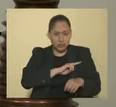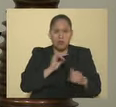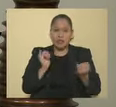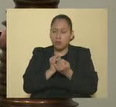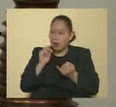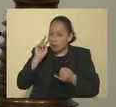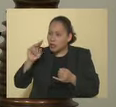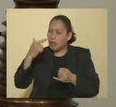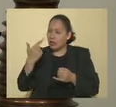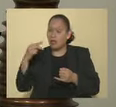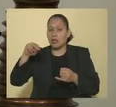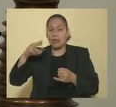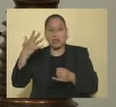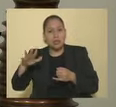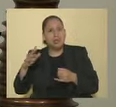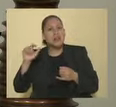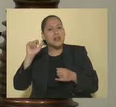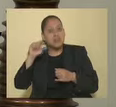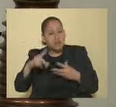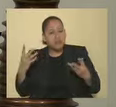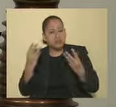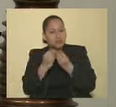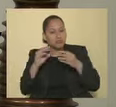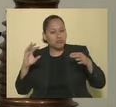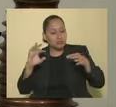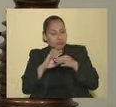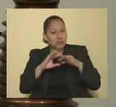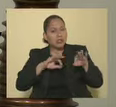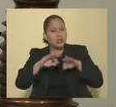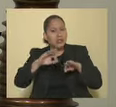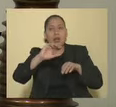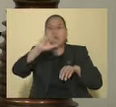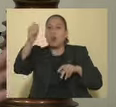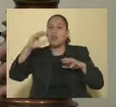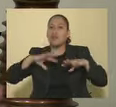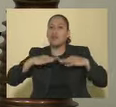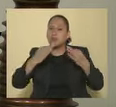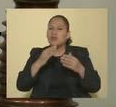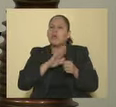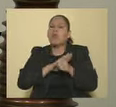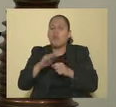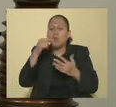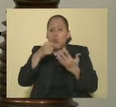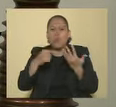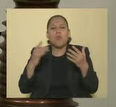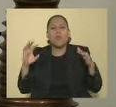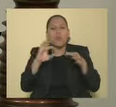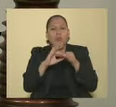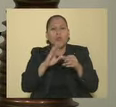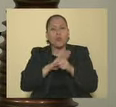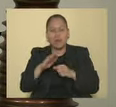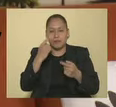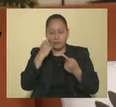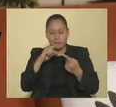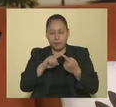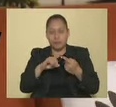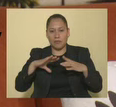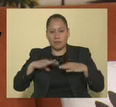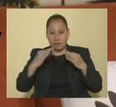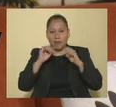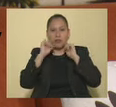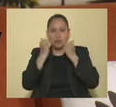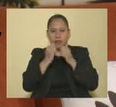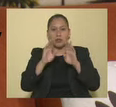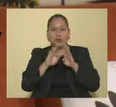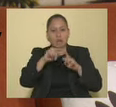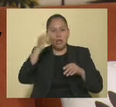la Fundación GN10 trabaja en conjunto con otras fundaciones. ¿Nos puedes mencionar algunas fundaciones? Claro,